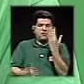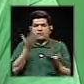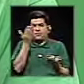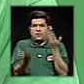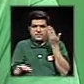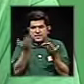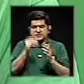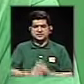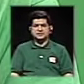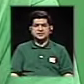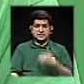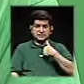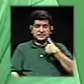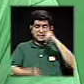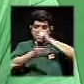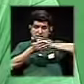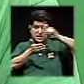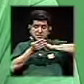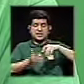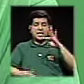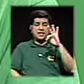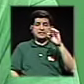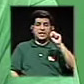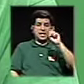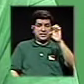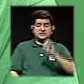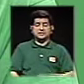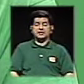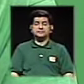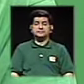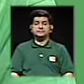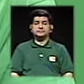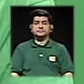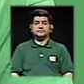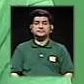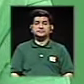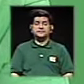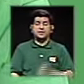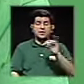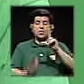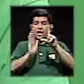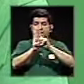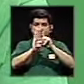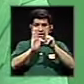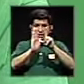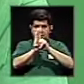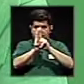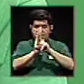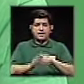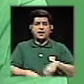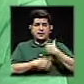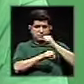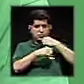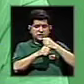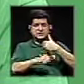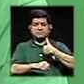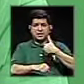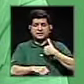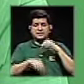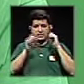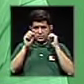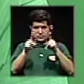que que que están escritas en el tribunal que están en la en la ley de de municipal digamos